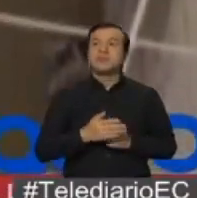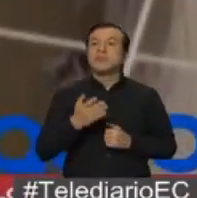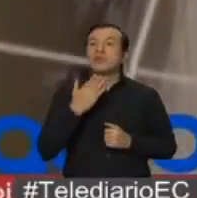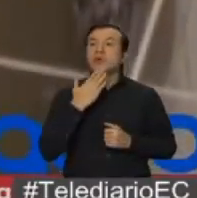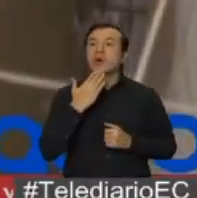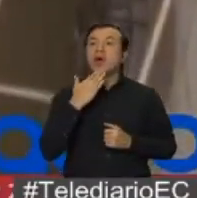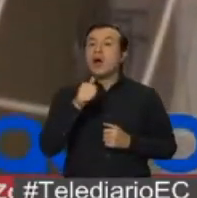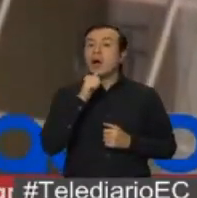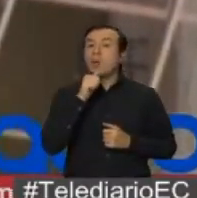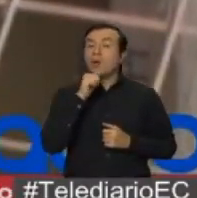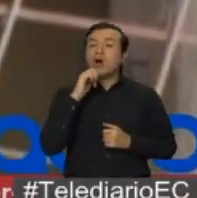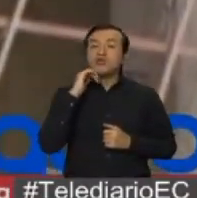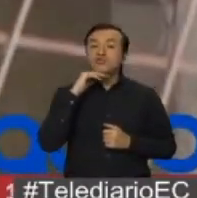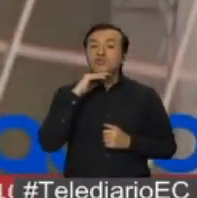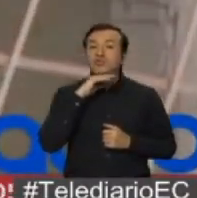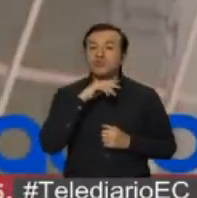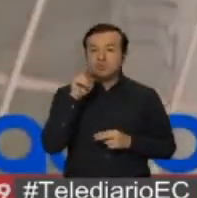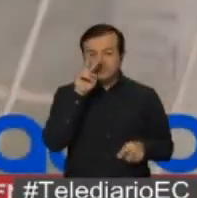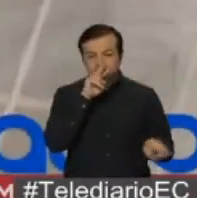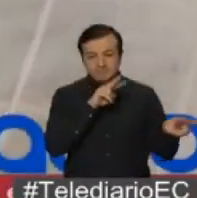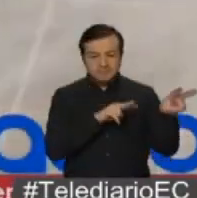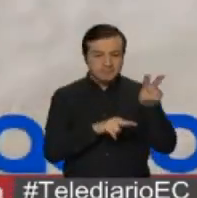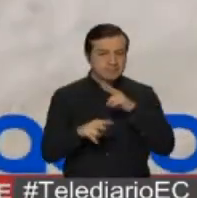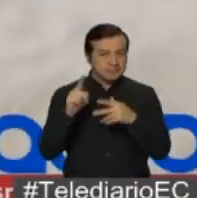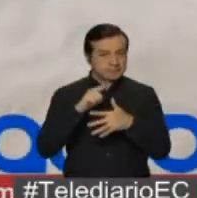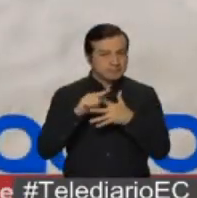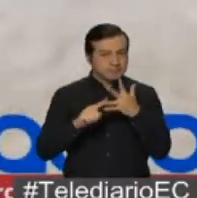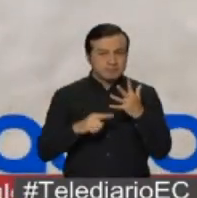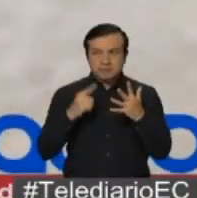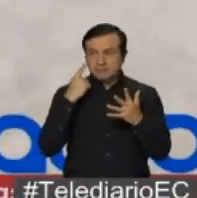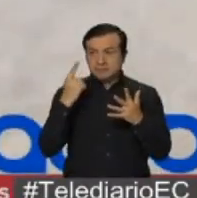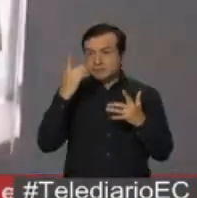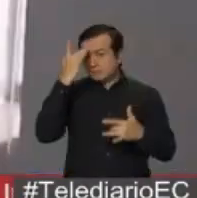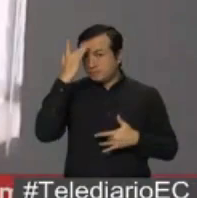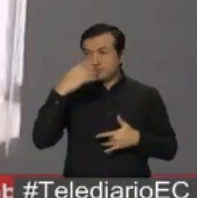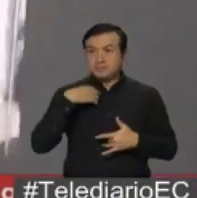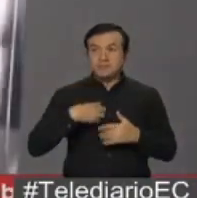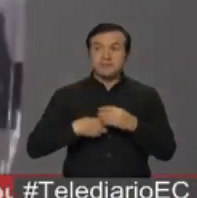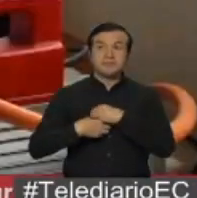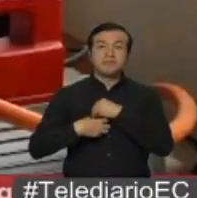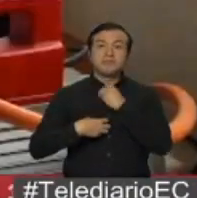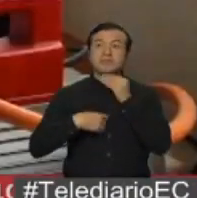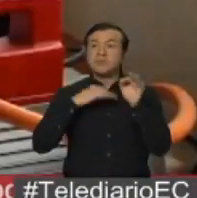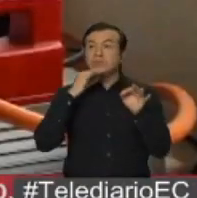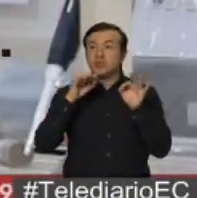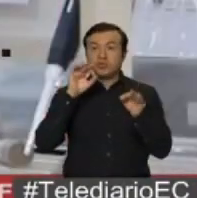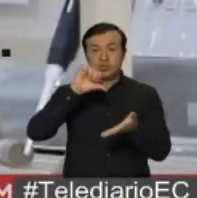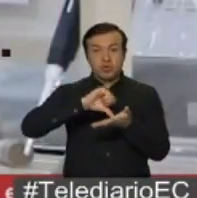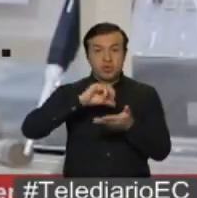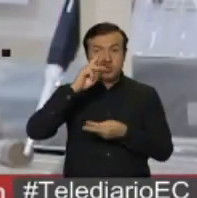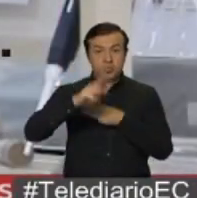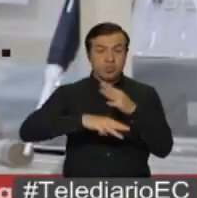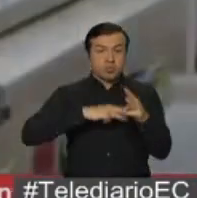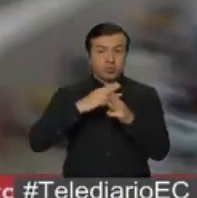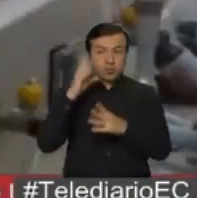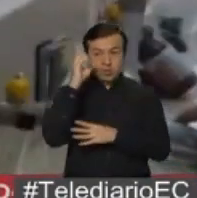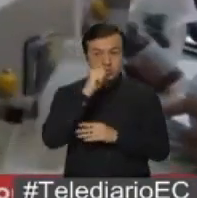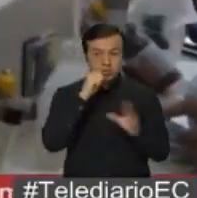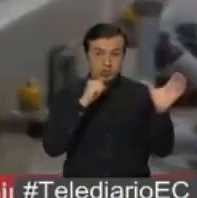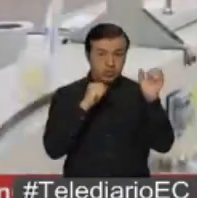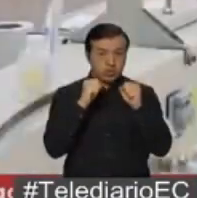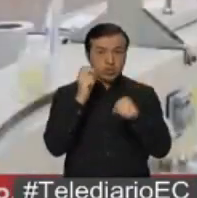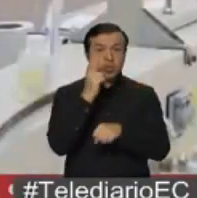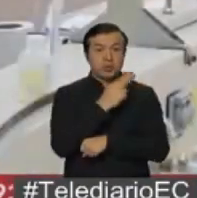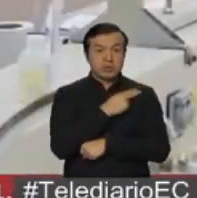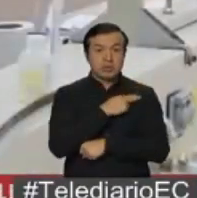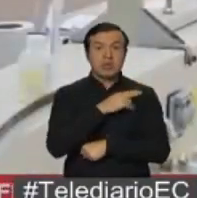basada en aguas residuales ha permitido descubrir elementos del genoma del sars kobe 12 los sistemas de varias ciudades del mundo por lo cual investigadores de la